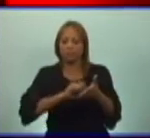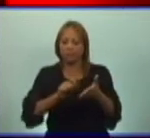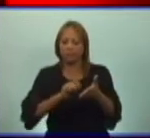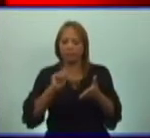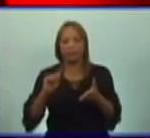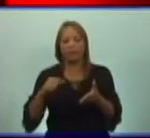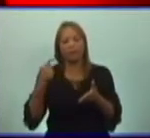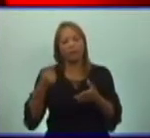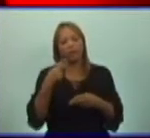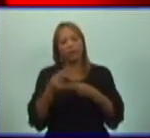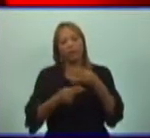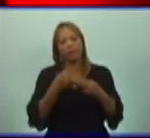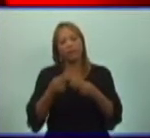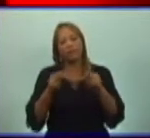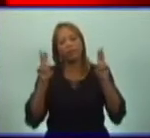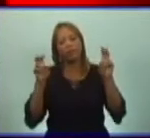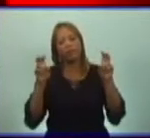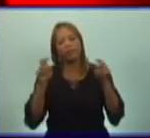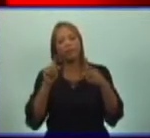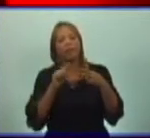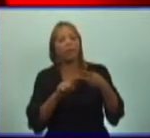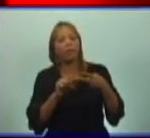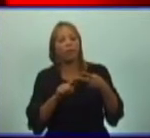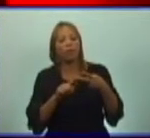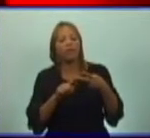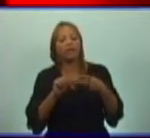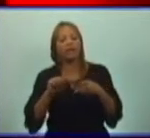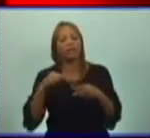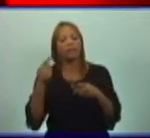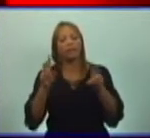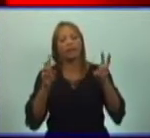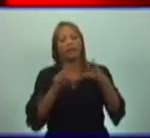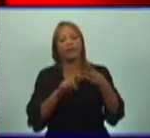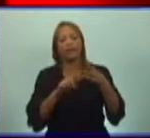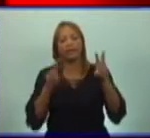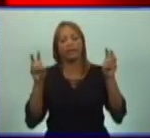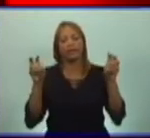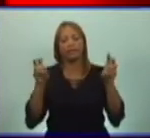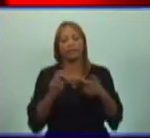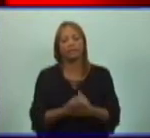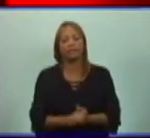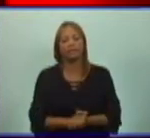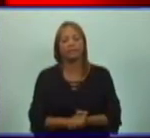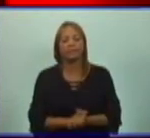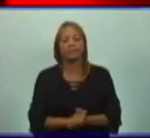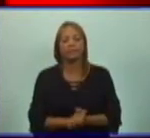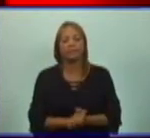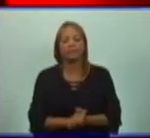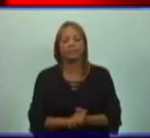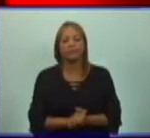Luego lo hacemos con el tema 2 y el tema 3. Tenemos el primer tema.